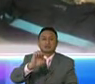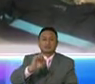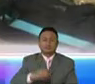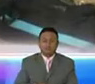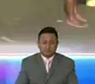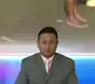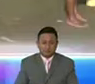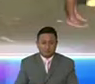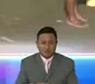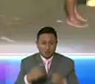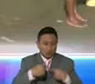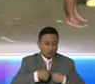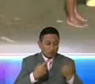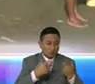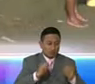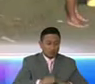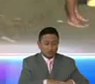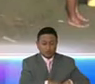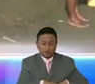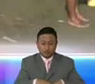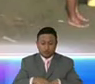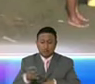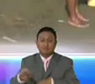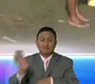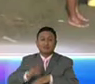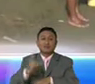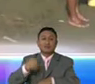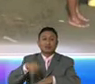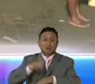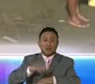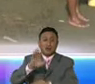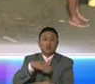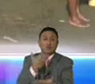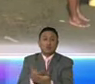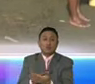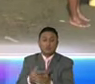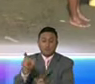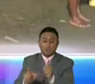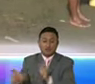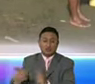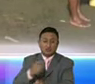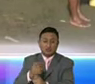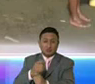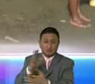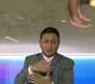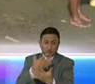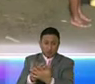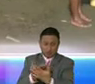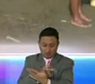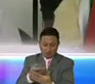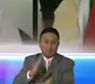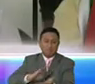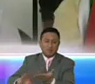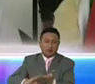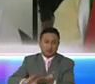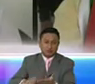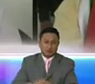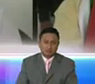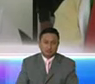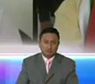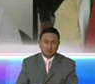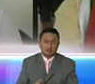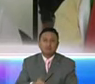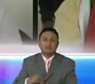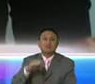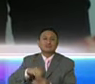Ecuador, CONAIE, que pretende presentar ante la Asamblea su propuesta de amnistía a favor de personas judicializadas, dentro de